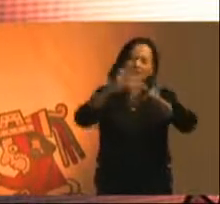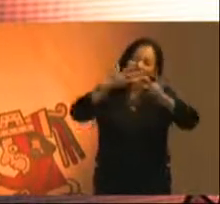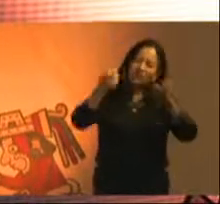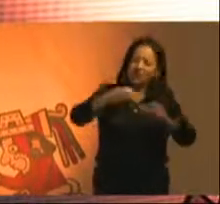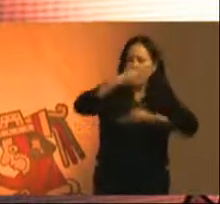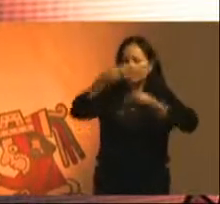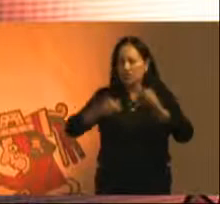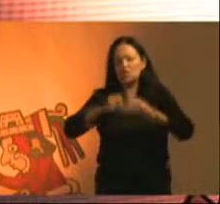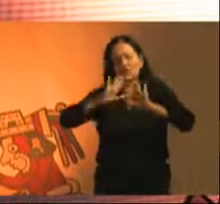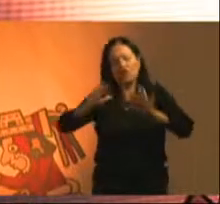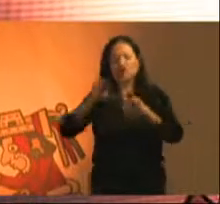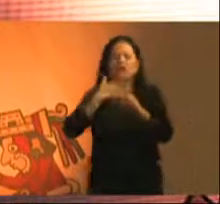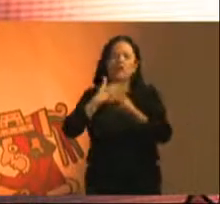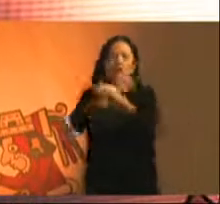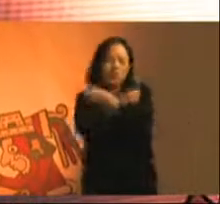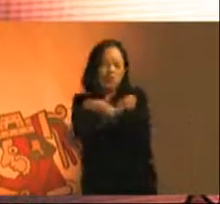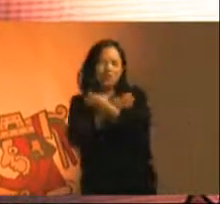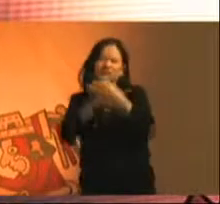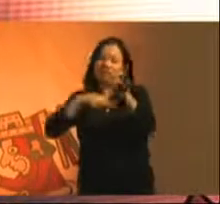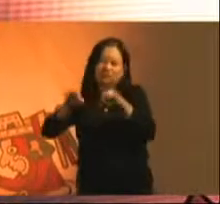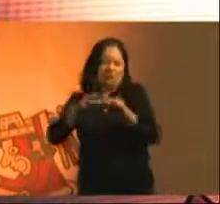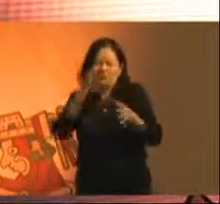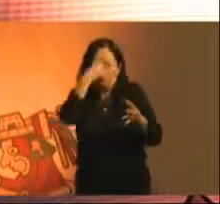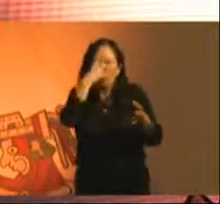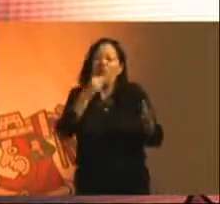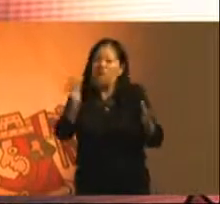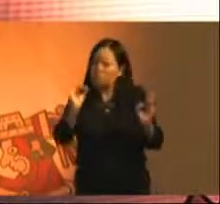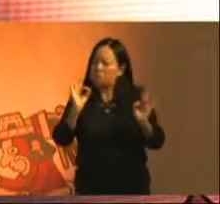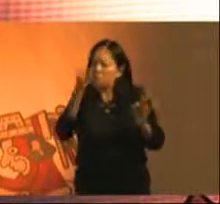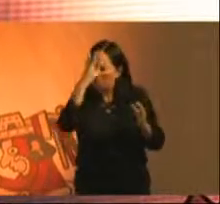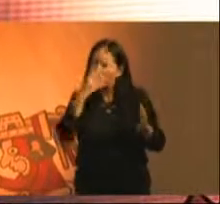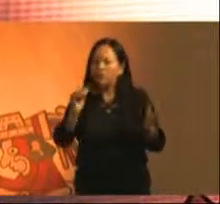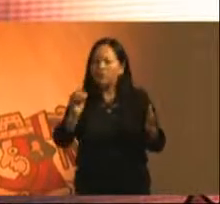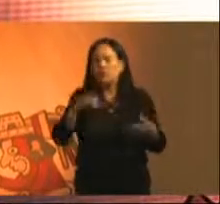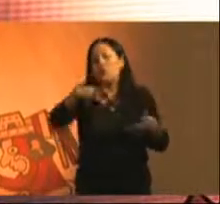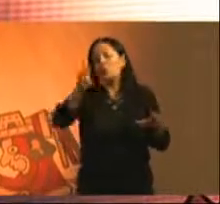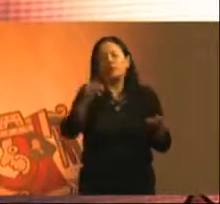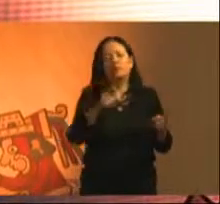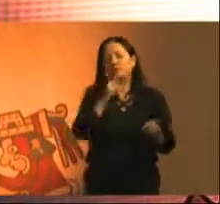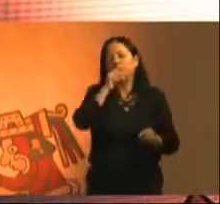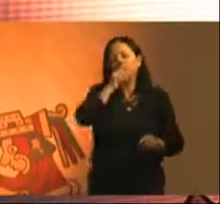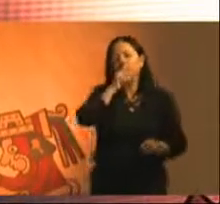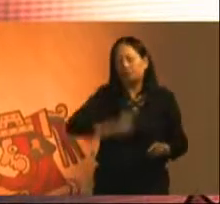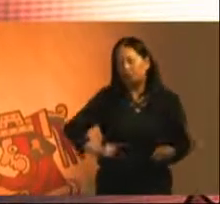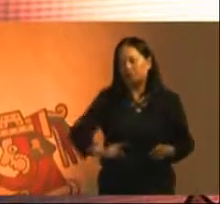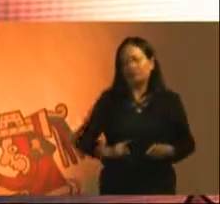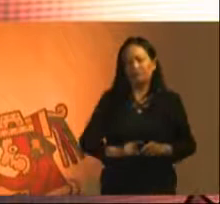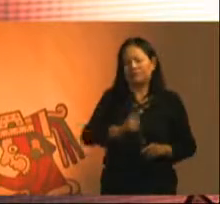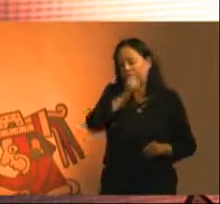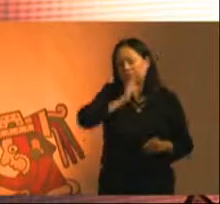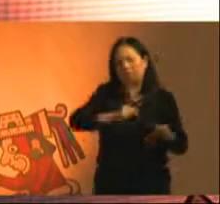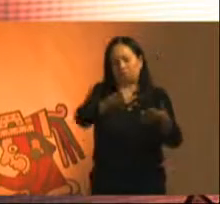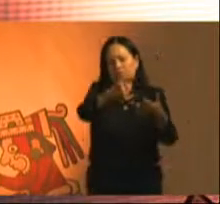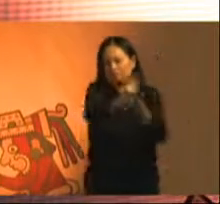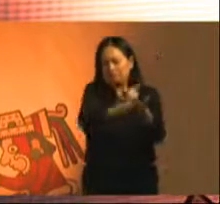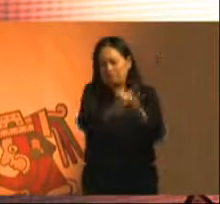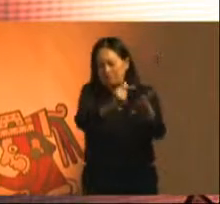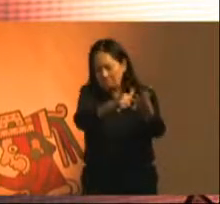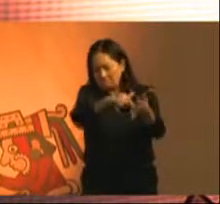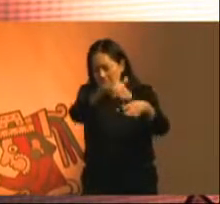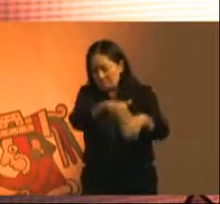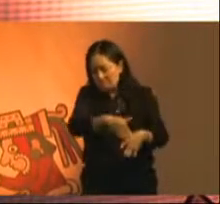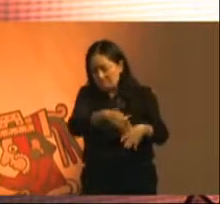derecho a la educación y derecho al trabajo no increíble buenísima buenísima cosa no más que nada era verdad nada de esto se aplicaba en